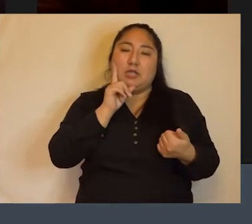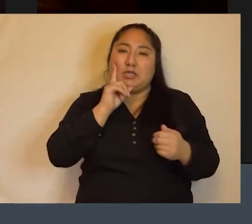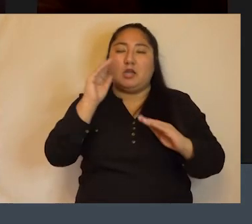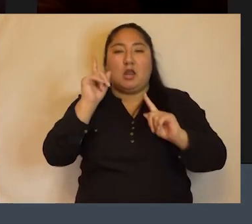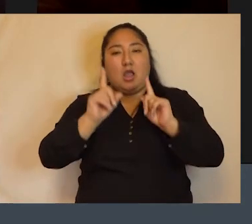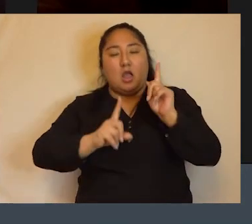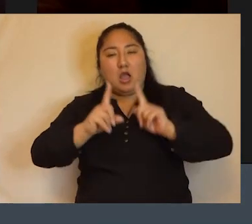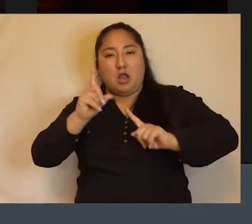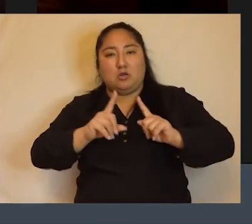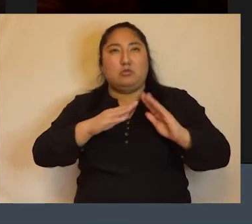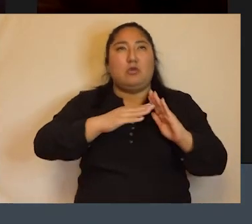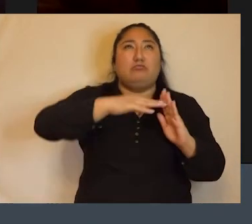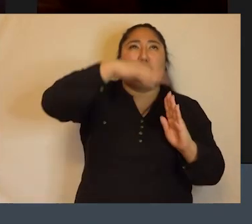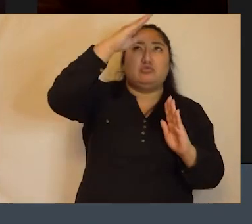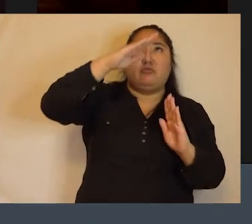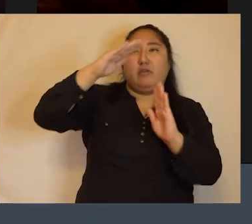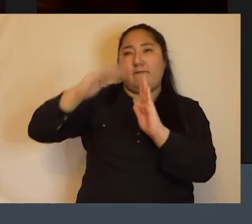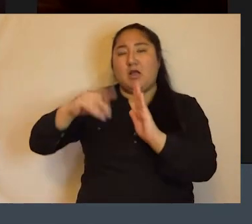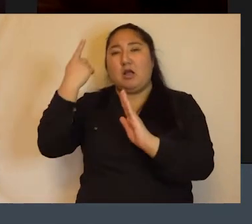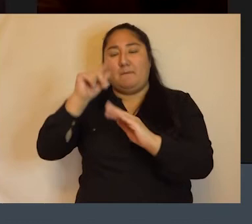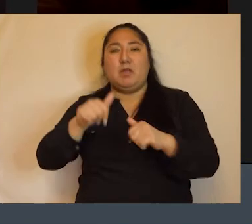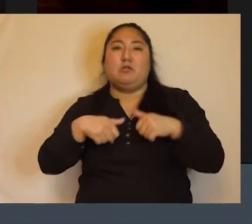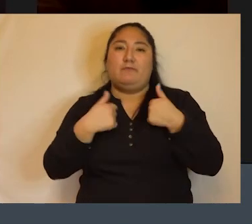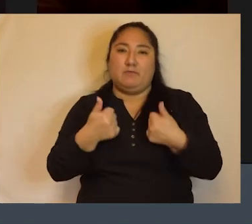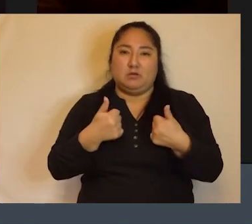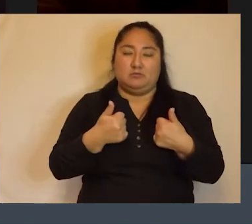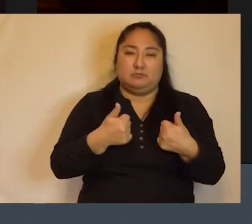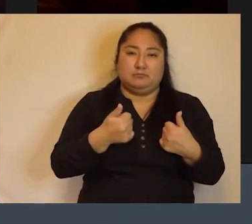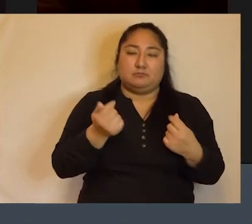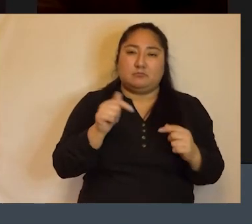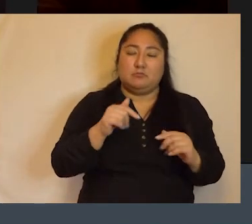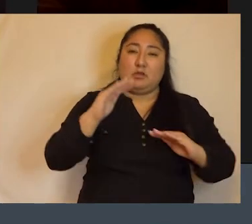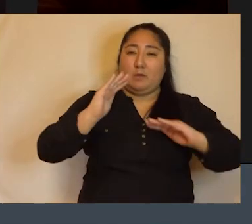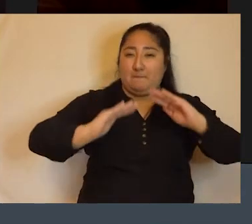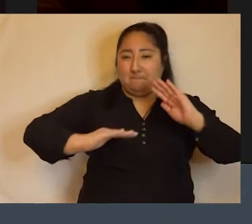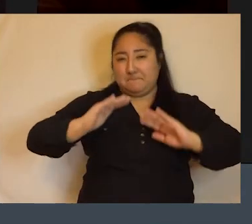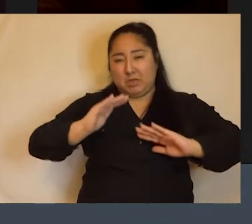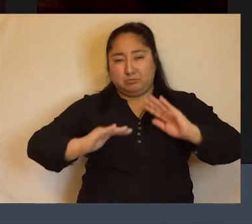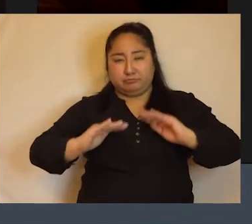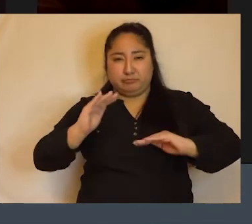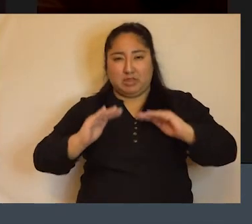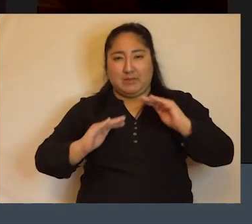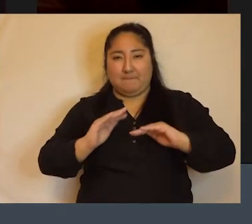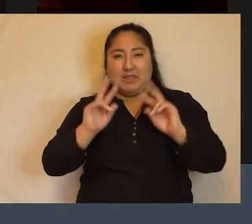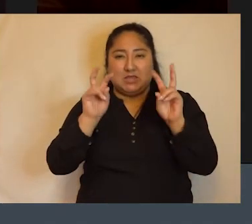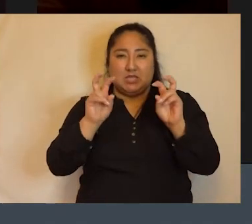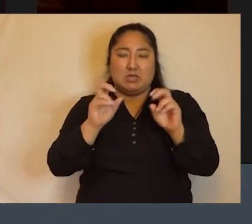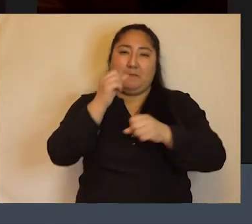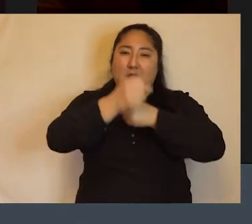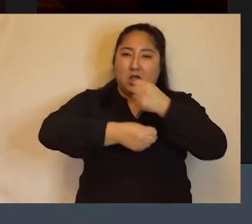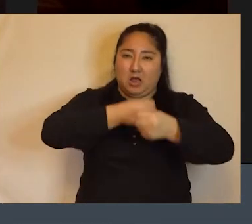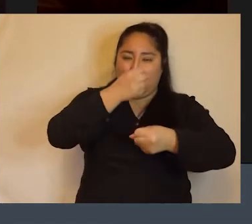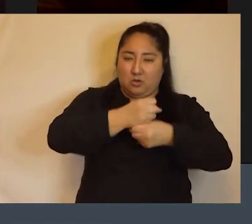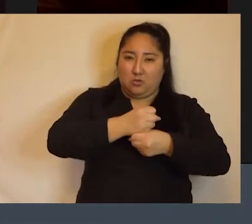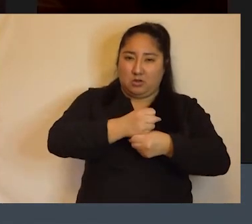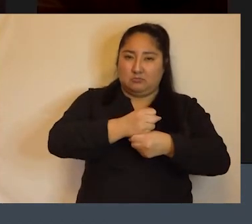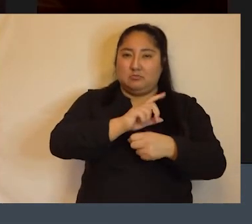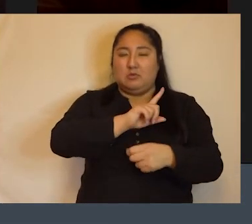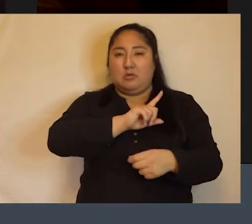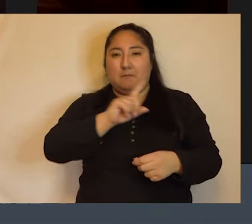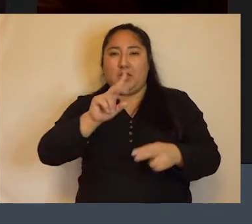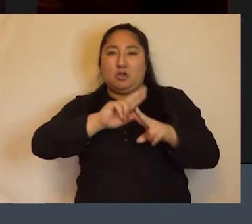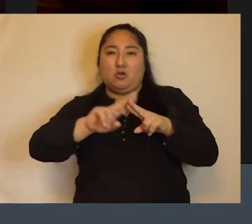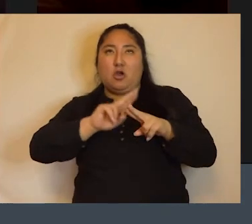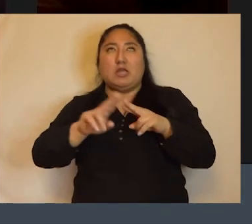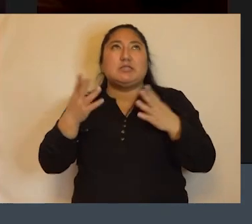Y que va a tener obviamente algunos vaivenes de sub y baja, pero que le va a ir bien. Eso es más o menos en términos anuales, ¿sí?